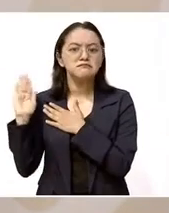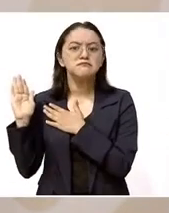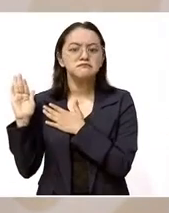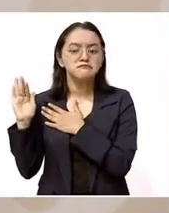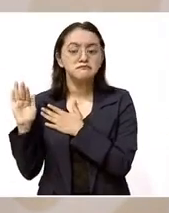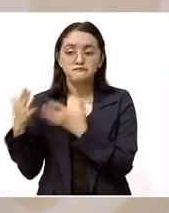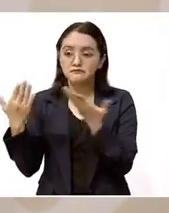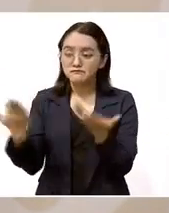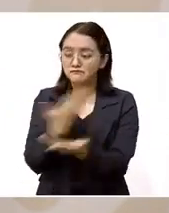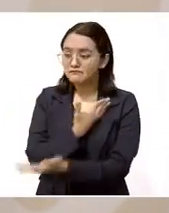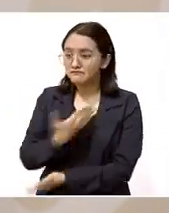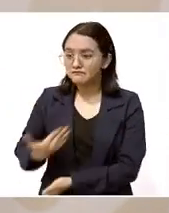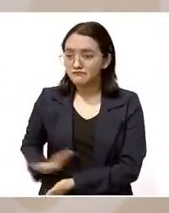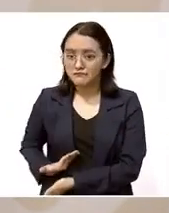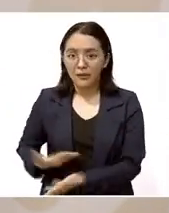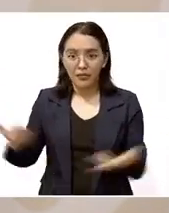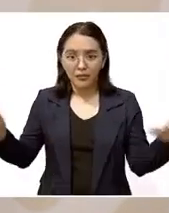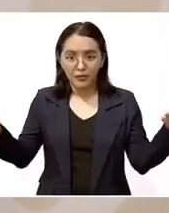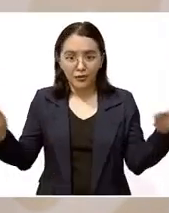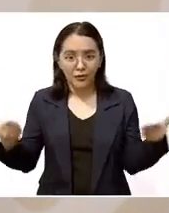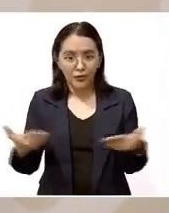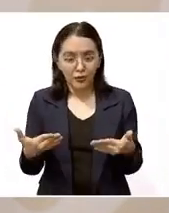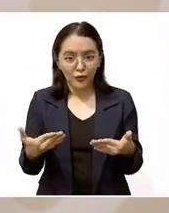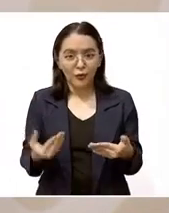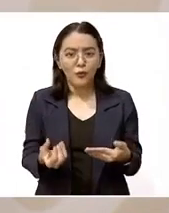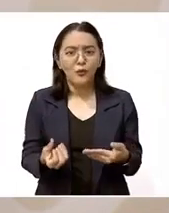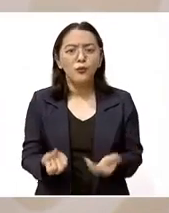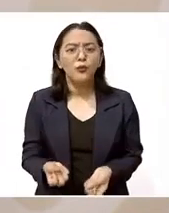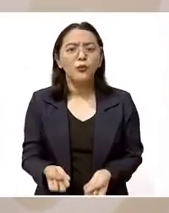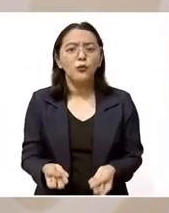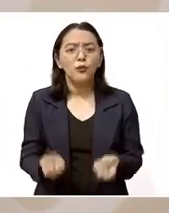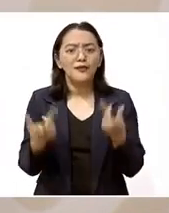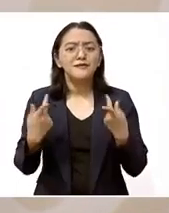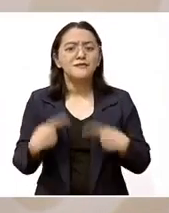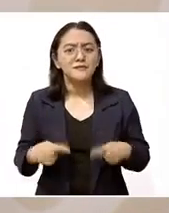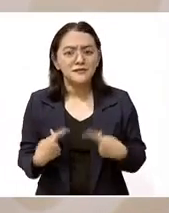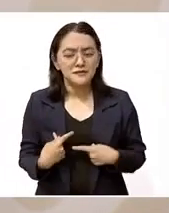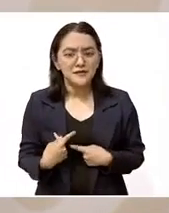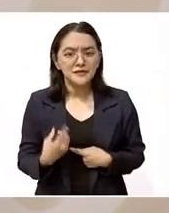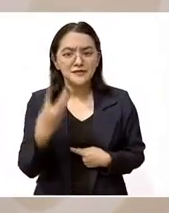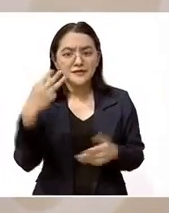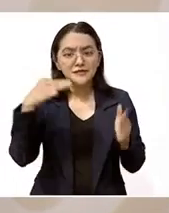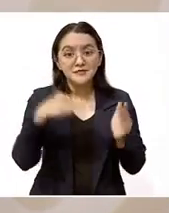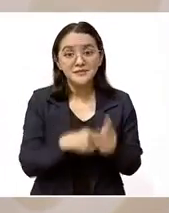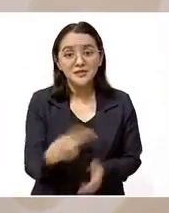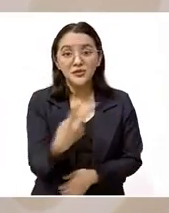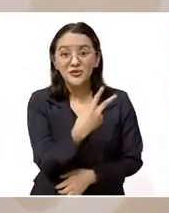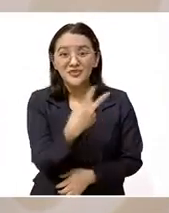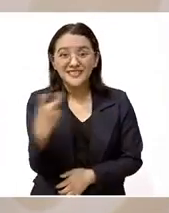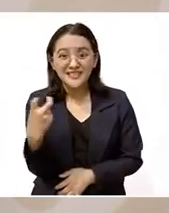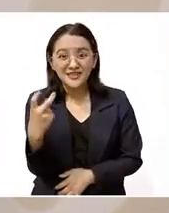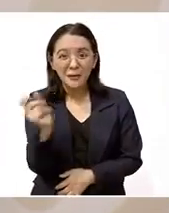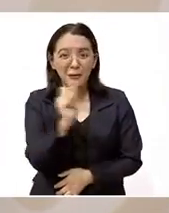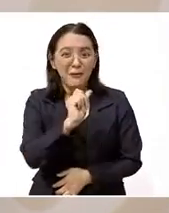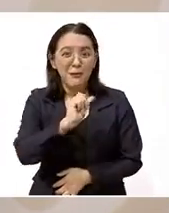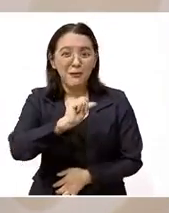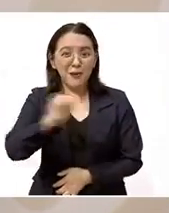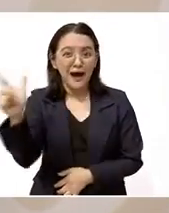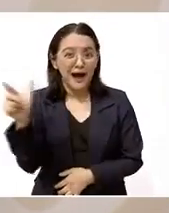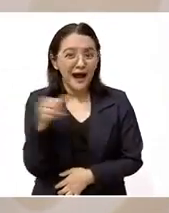Señor presidente, hoy estamos reunidos 3,200 técnicos, profesionales del